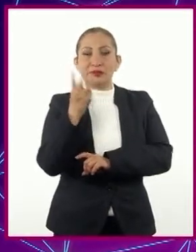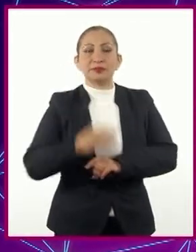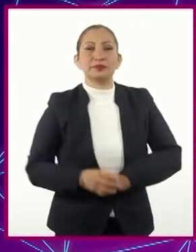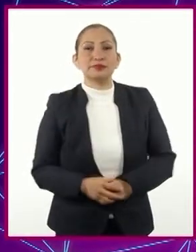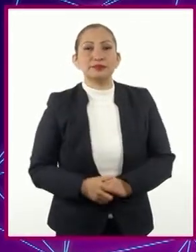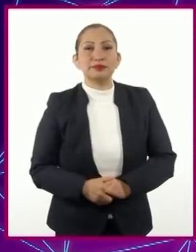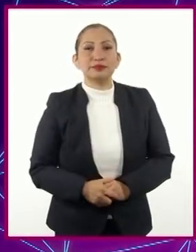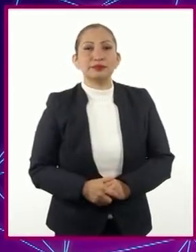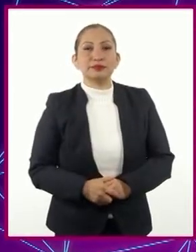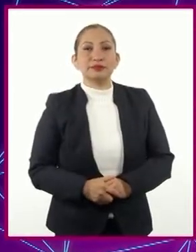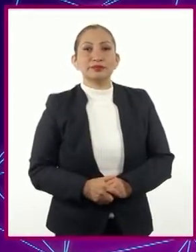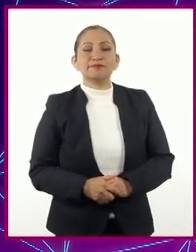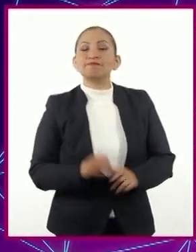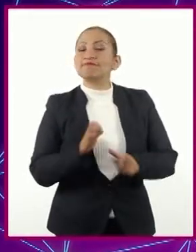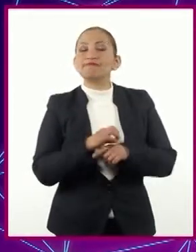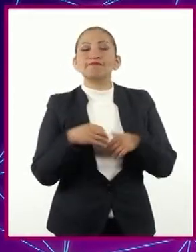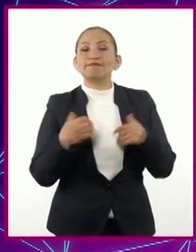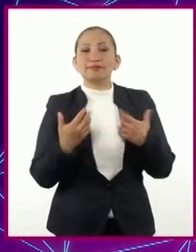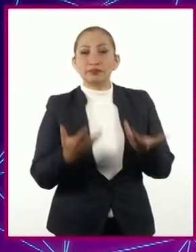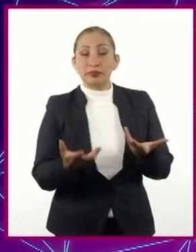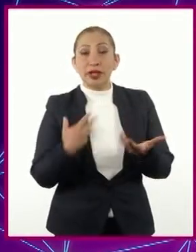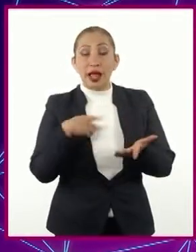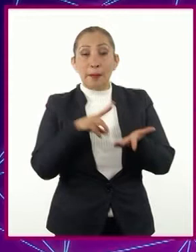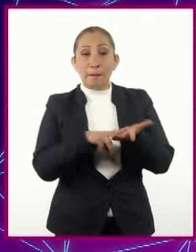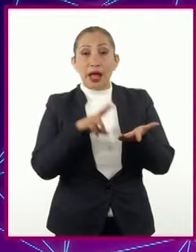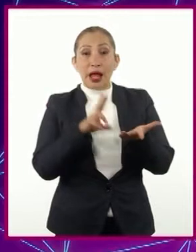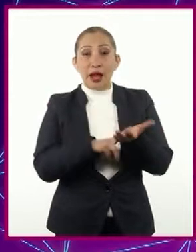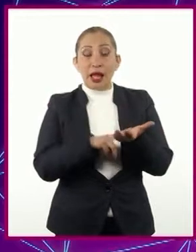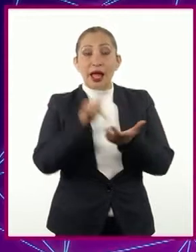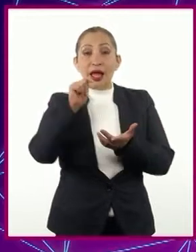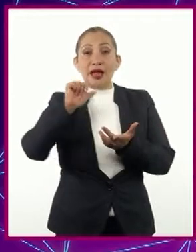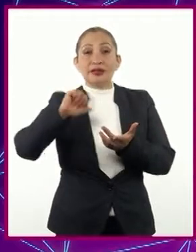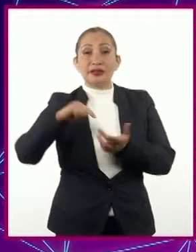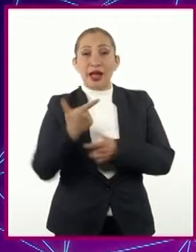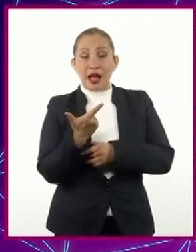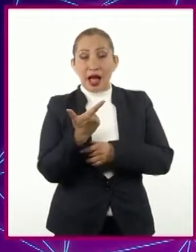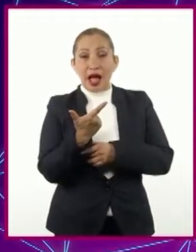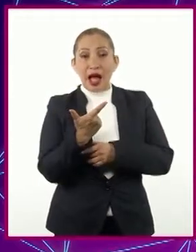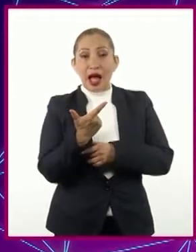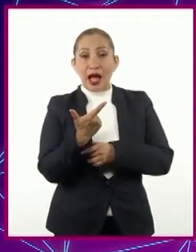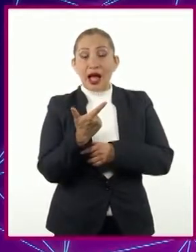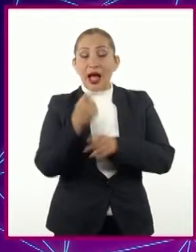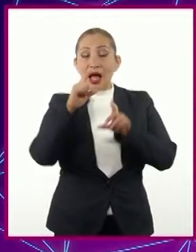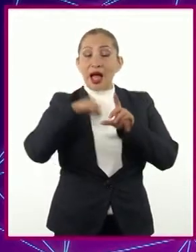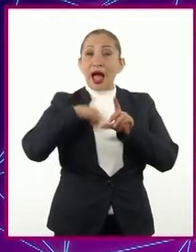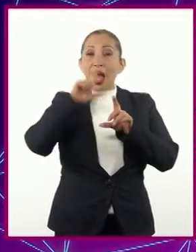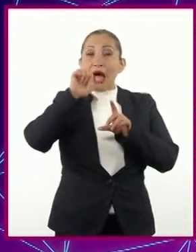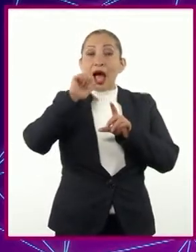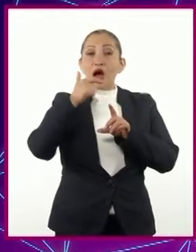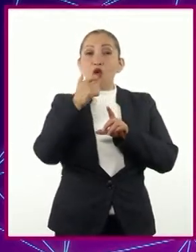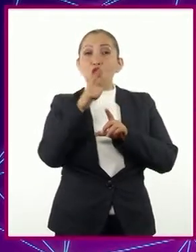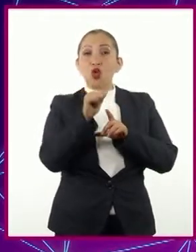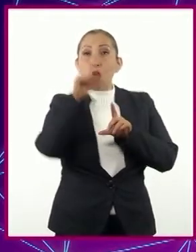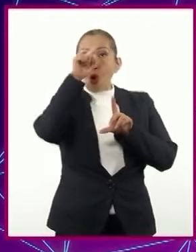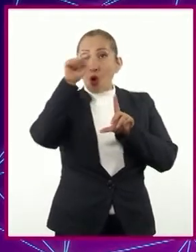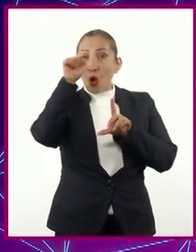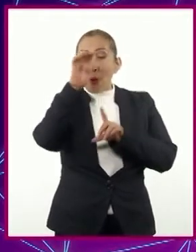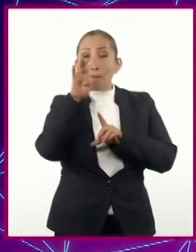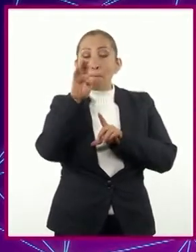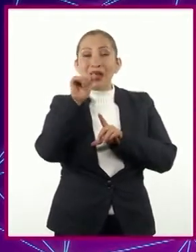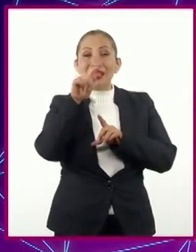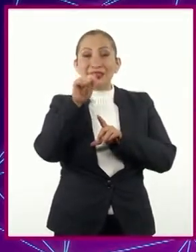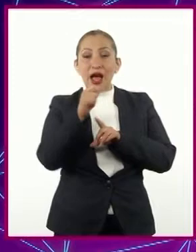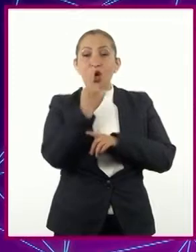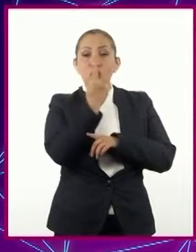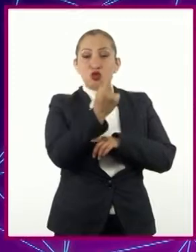1.333. Entonces, el valor de la función tangente del ángulo beta es igual a